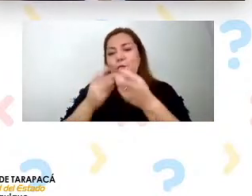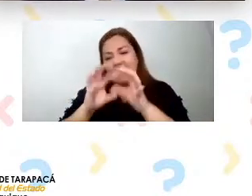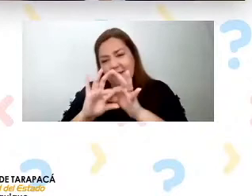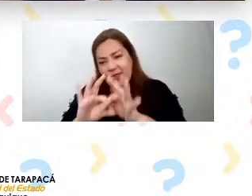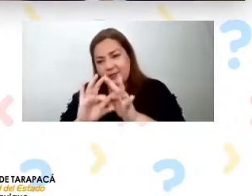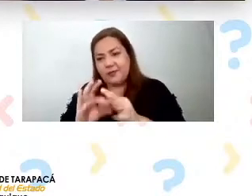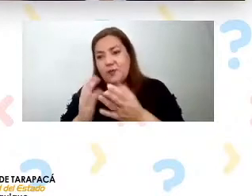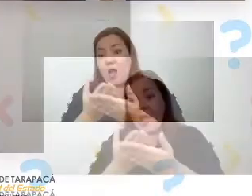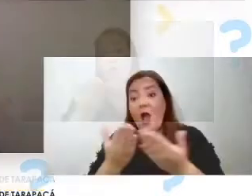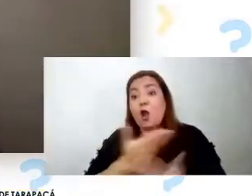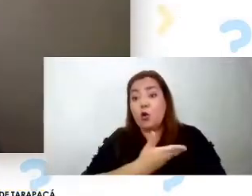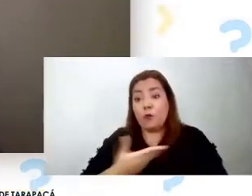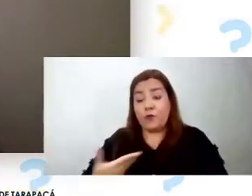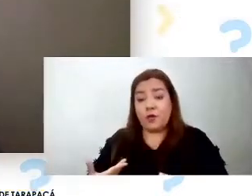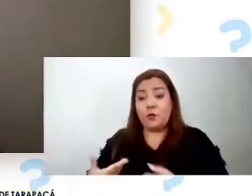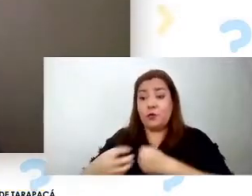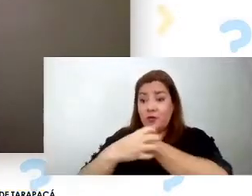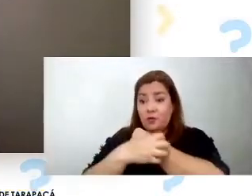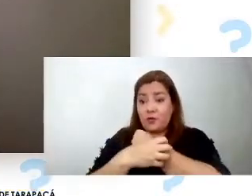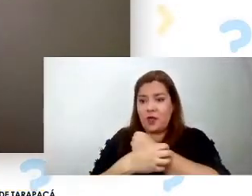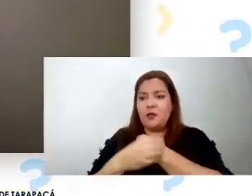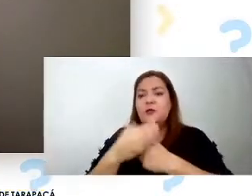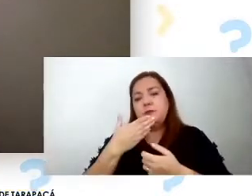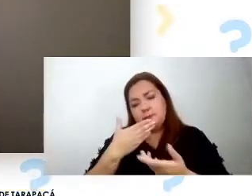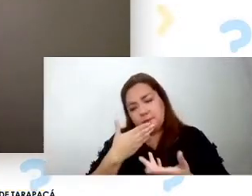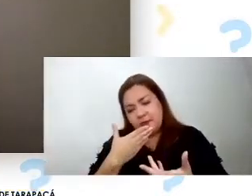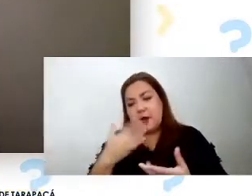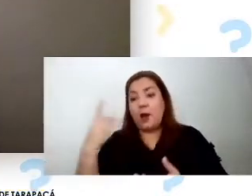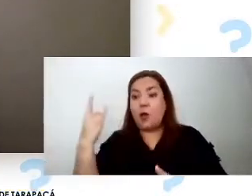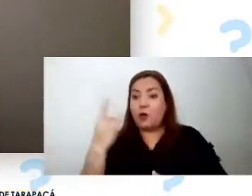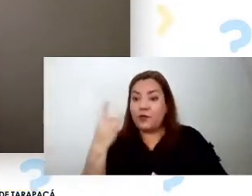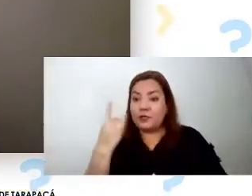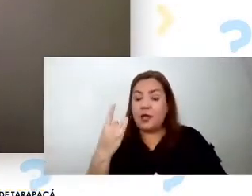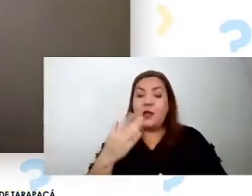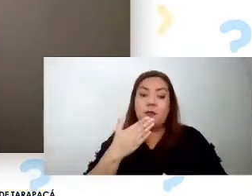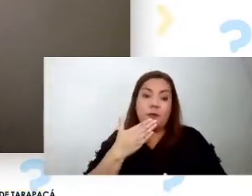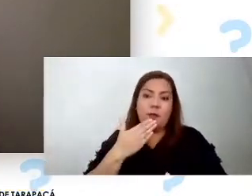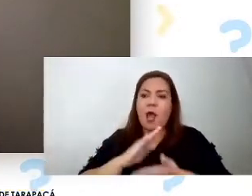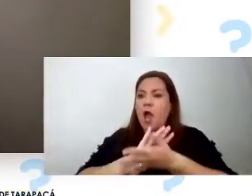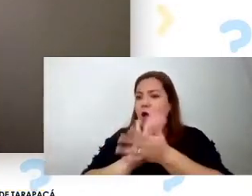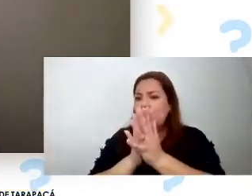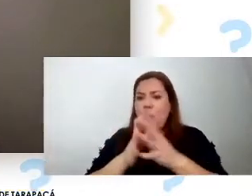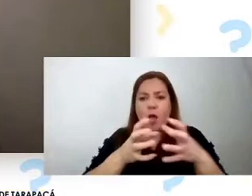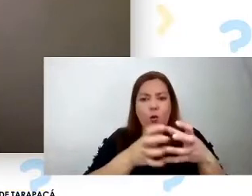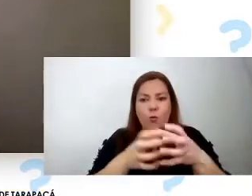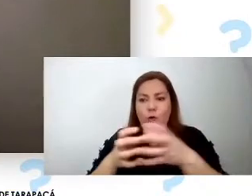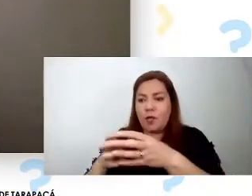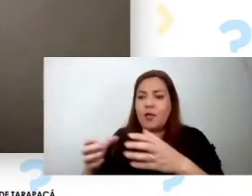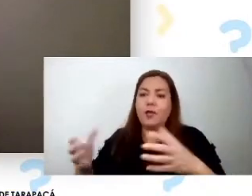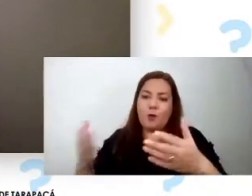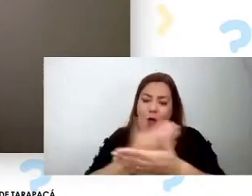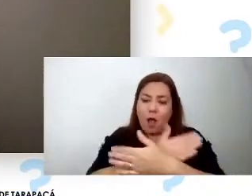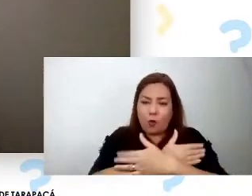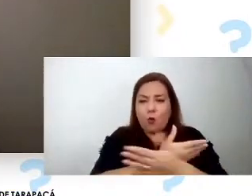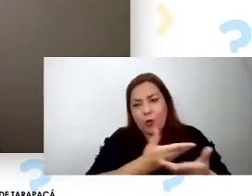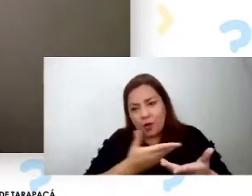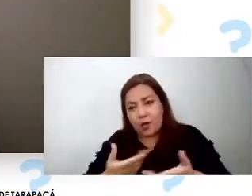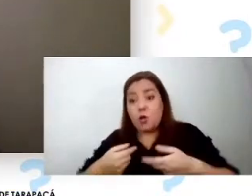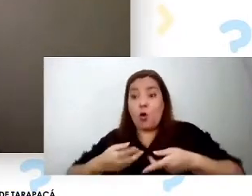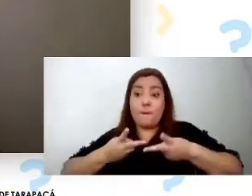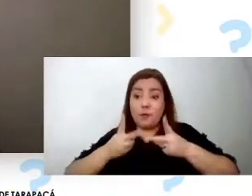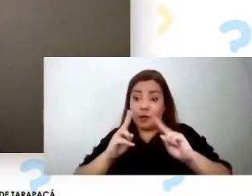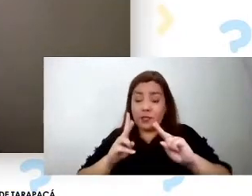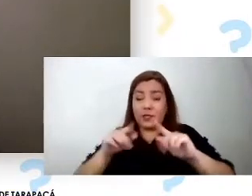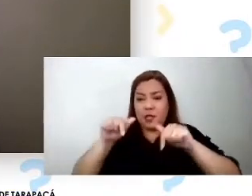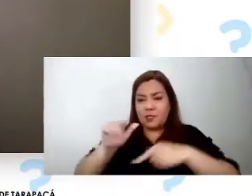al gobierno regional, bueno, también a la universidad y a todas las comunidades que nos acogen, ¿no es cierto?, y que nos permiten